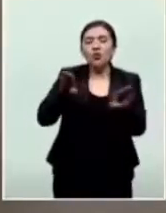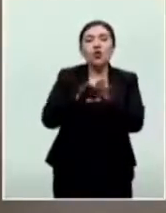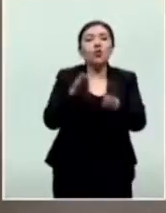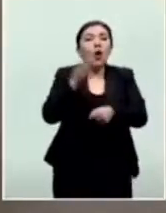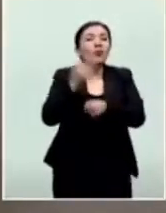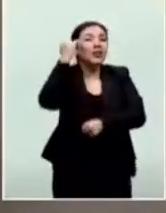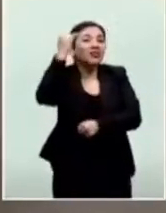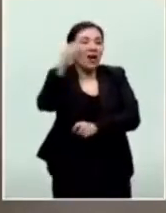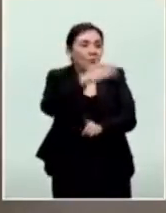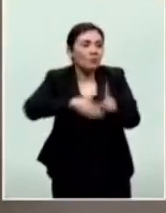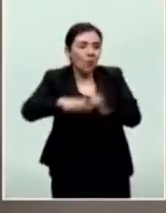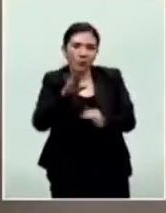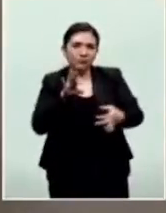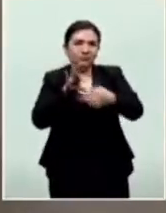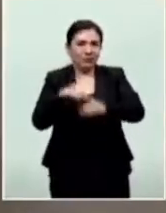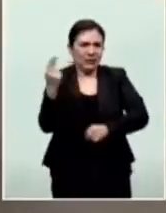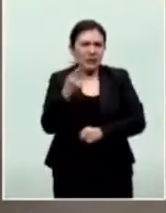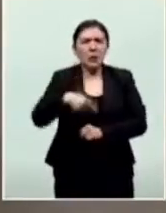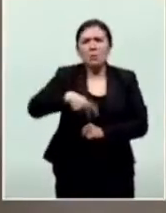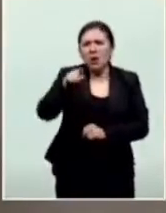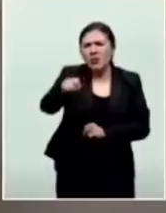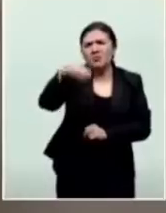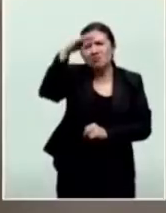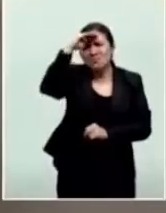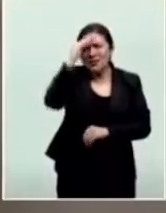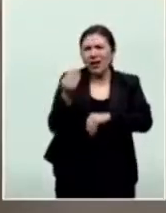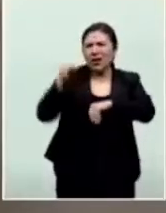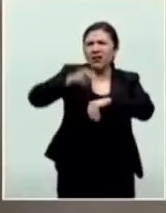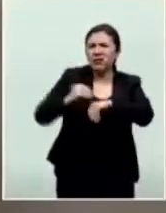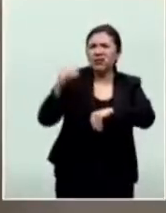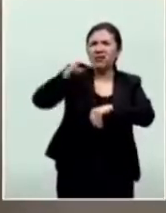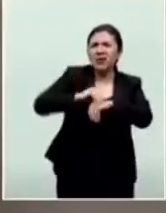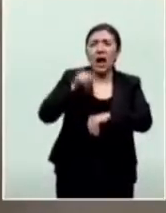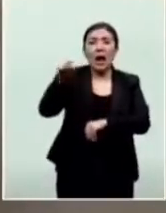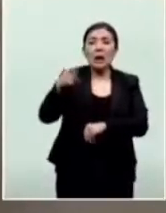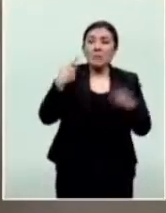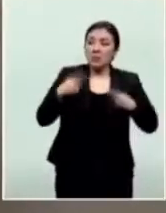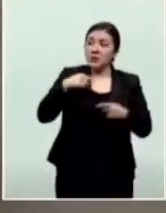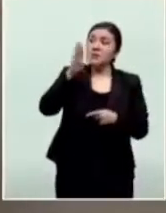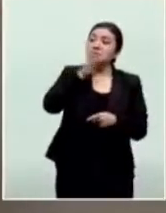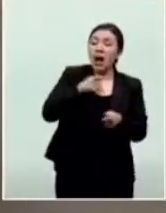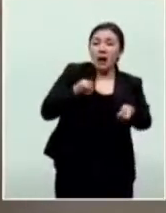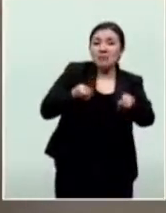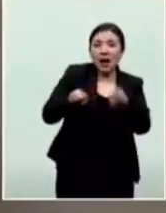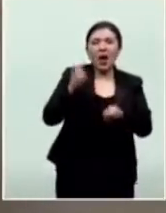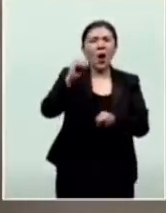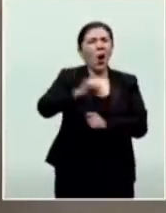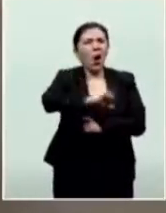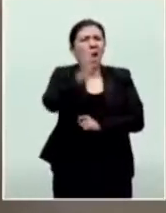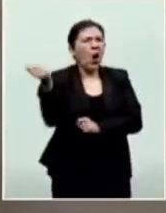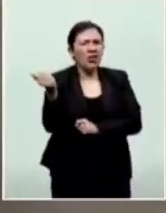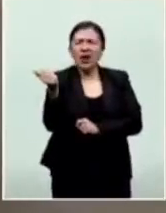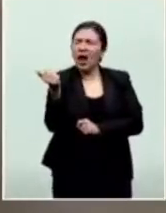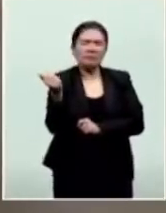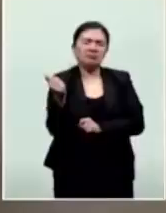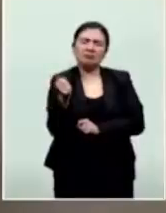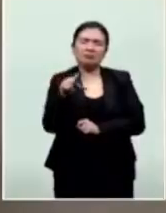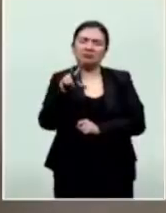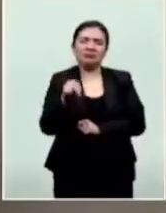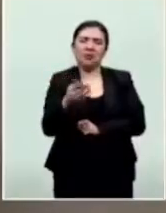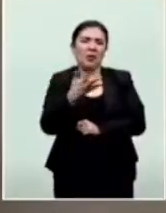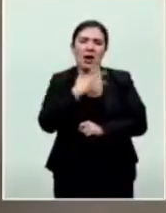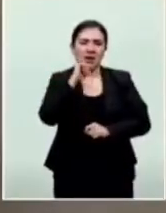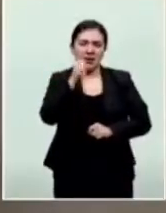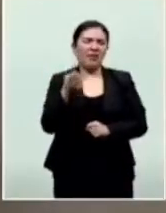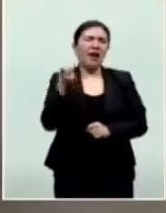el que estamos viviendo. Pero no hay nada de esa cuestión de malos manejos ni ninguna otra situación de este tipo.